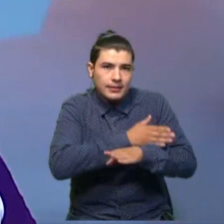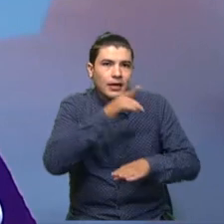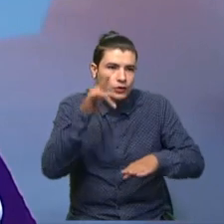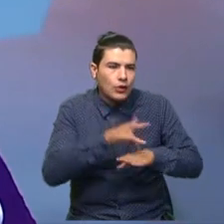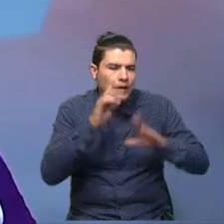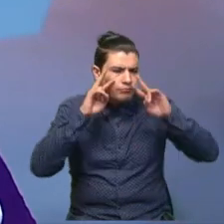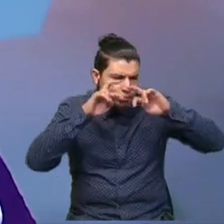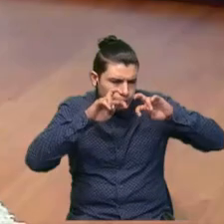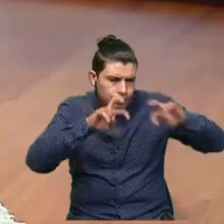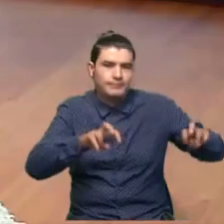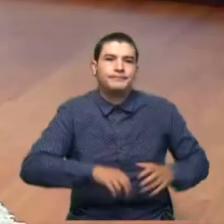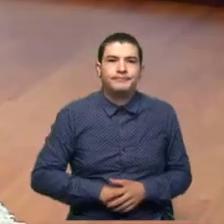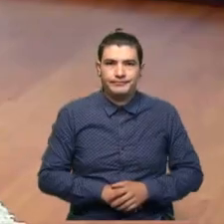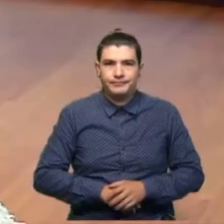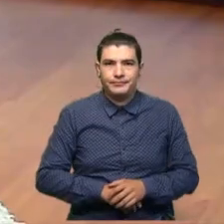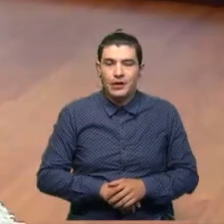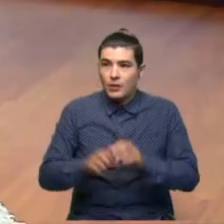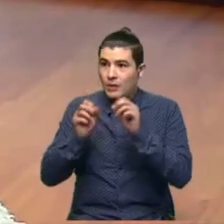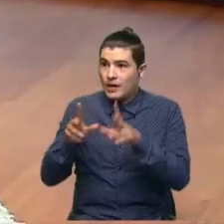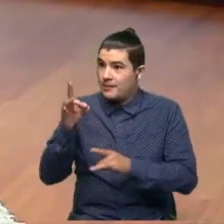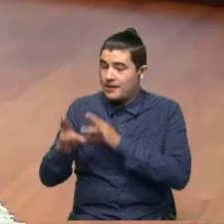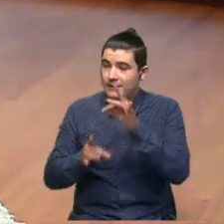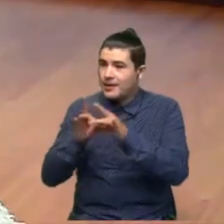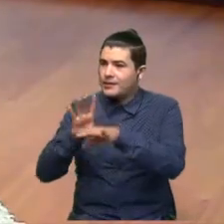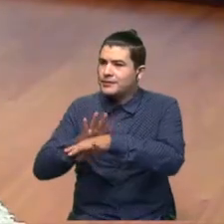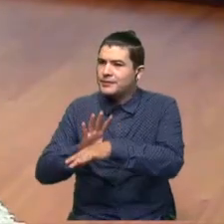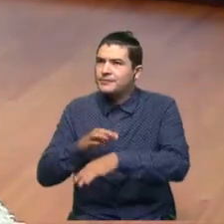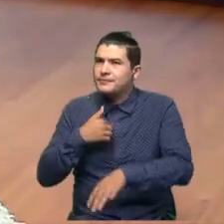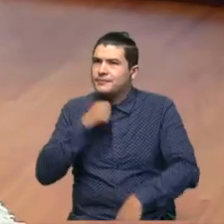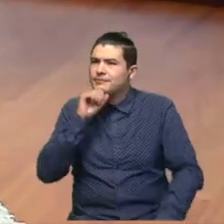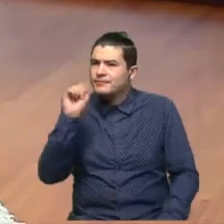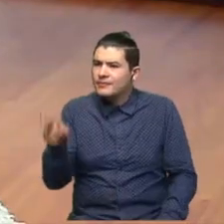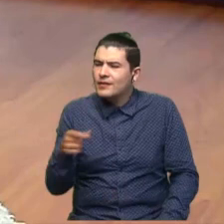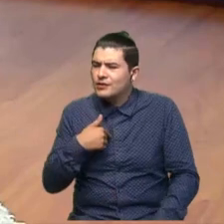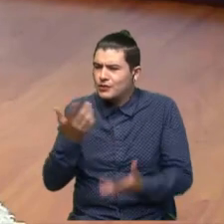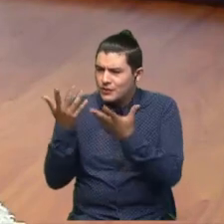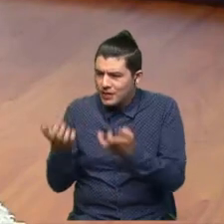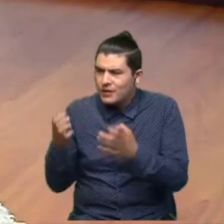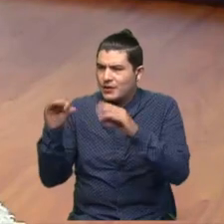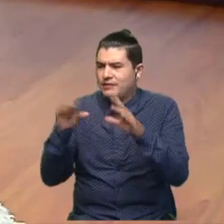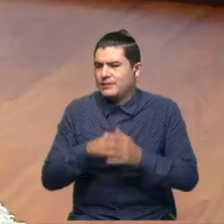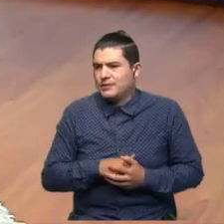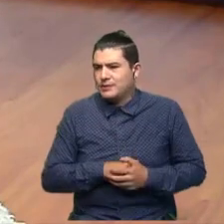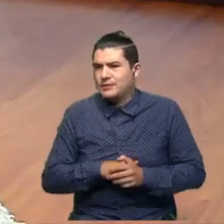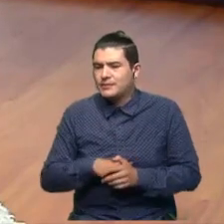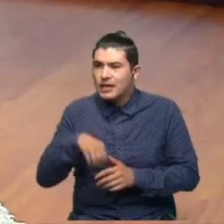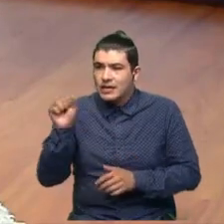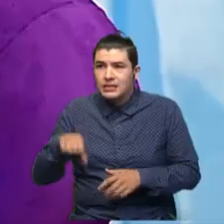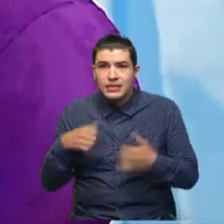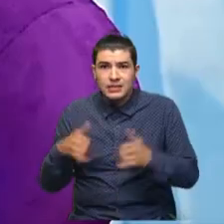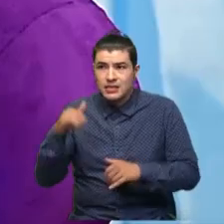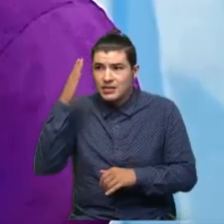ser erradicado. Ok, perfecto, doctor. Doctor, ya quiero que hablemos de lo siguiente. Como es bien sabido,